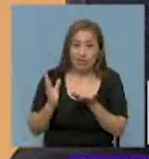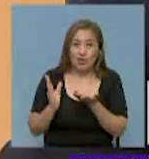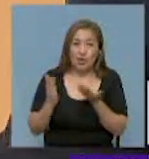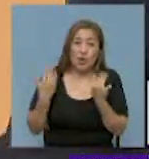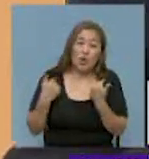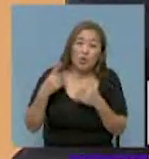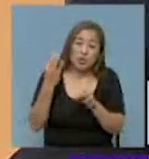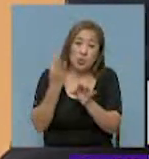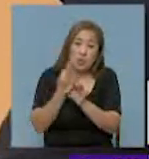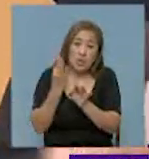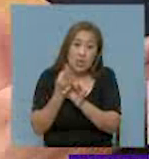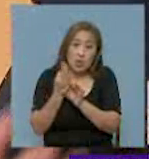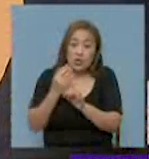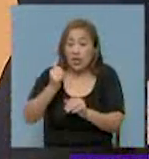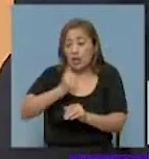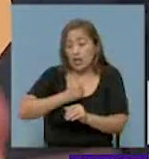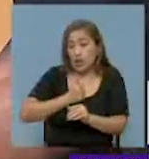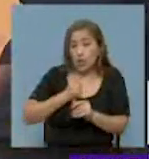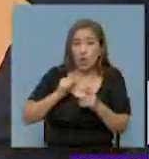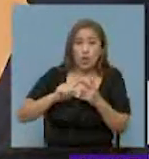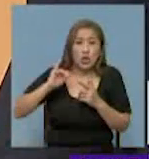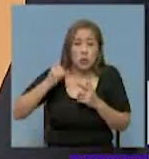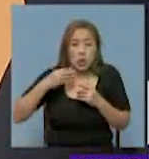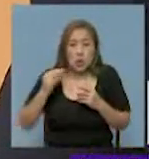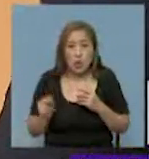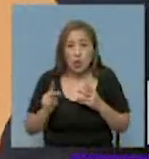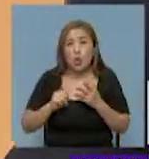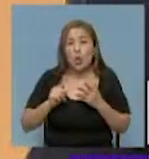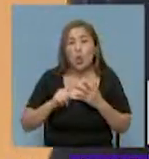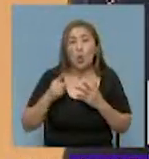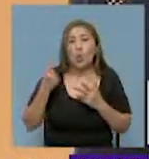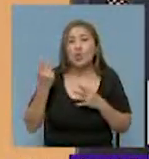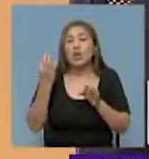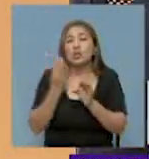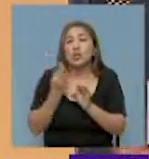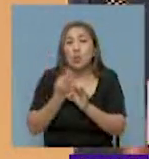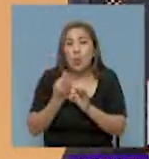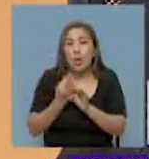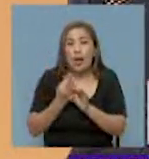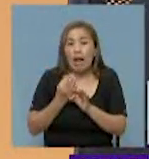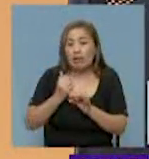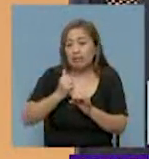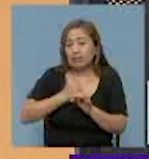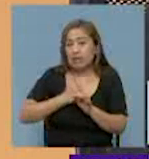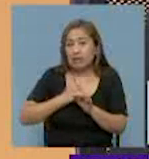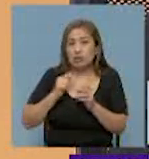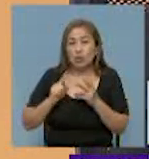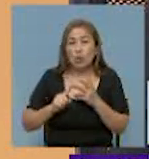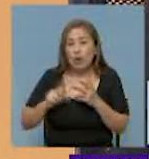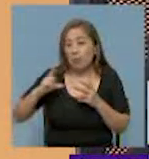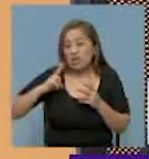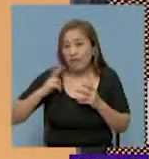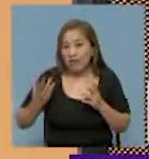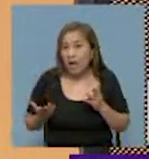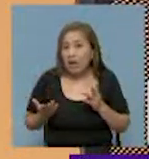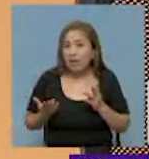institución confesional o no sea una institución religiosa o sea privada o